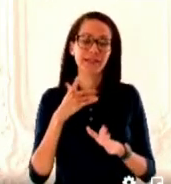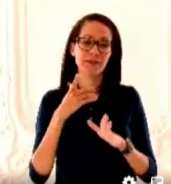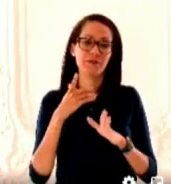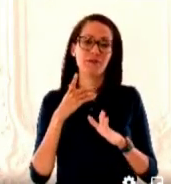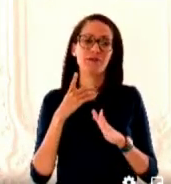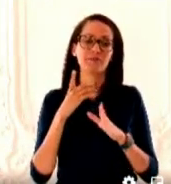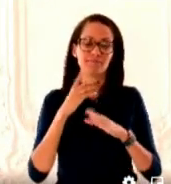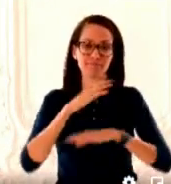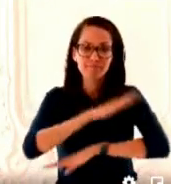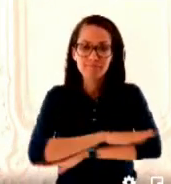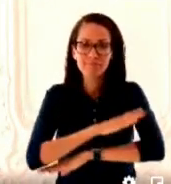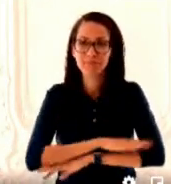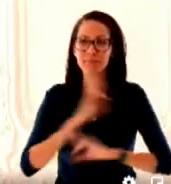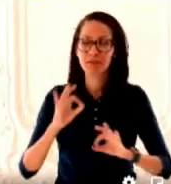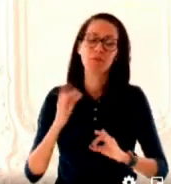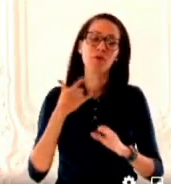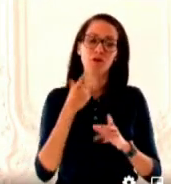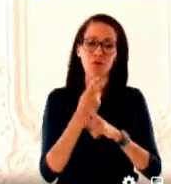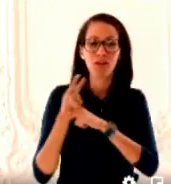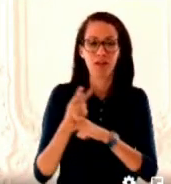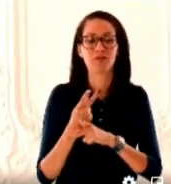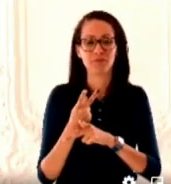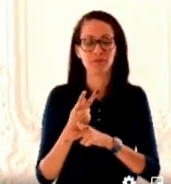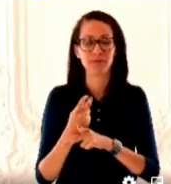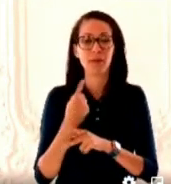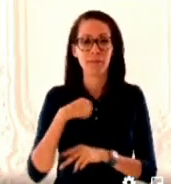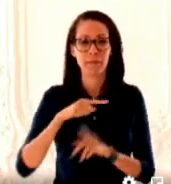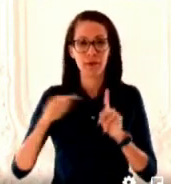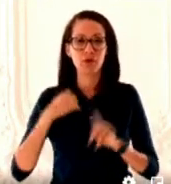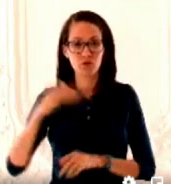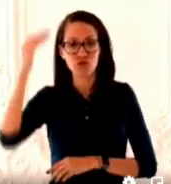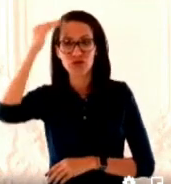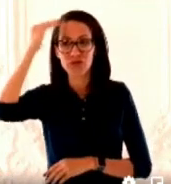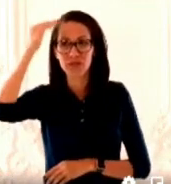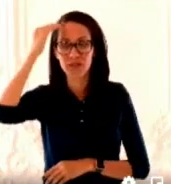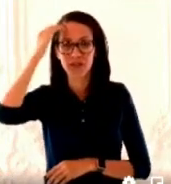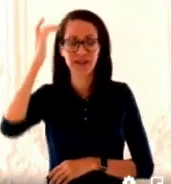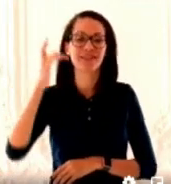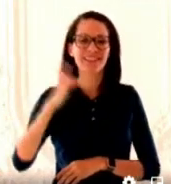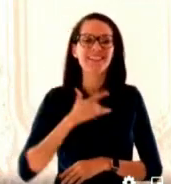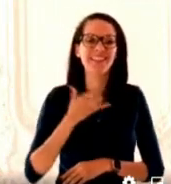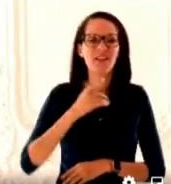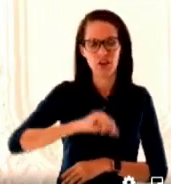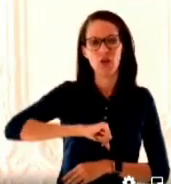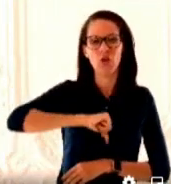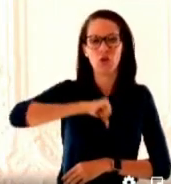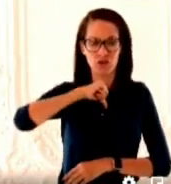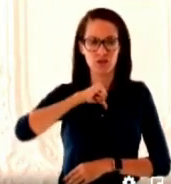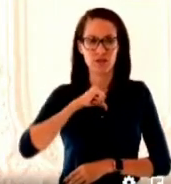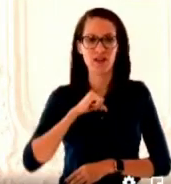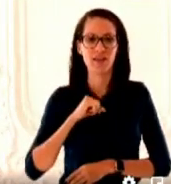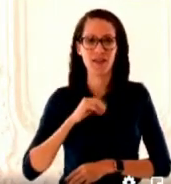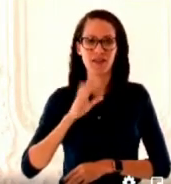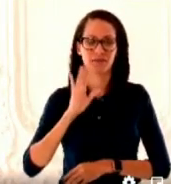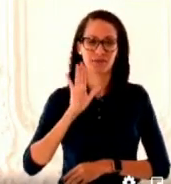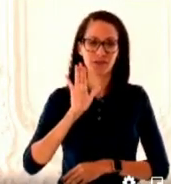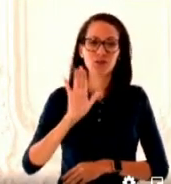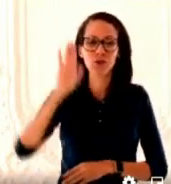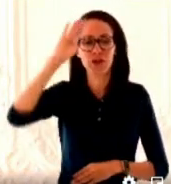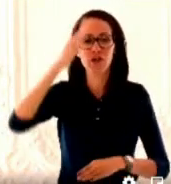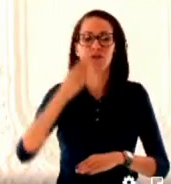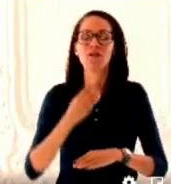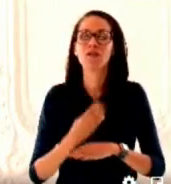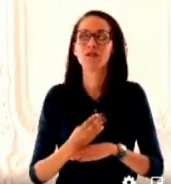pero estoy segura, seguro que al escuchar eso, pues se sintió bien orgullosa de su hijo, al igual que